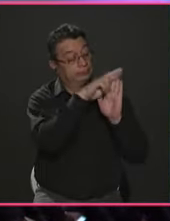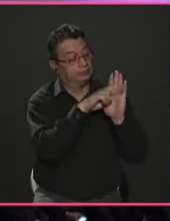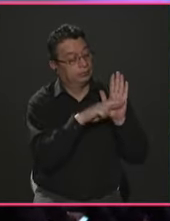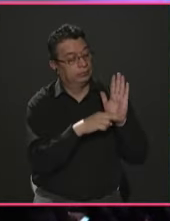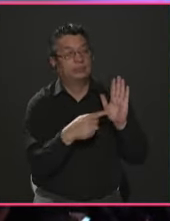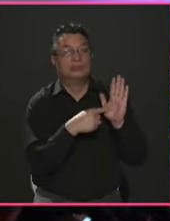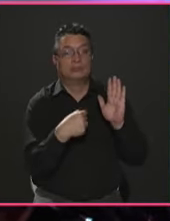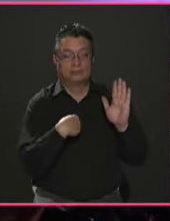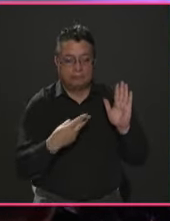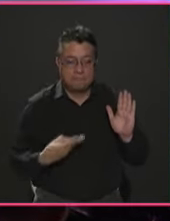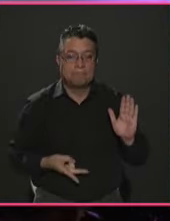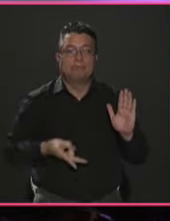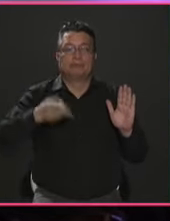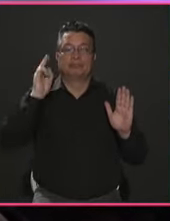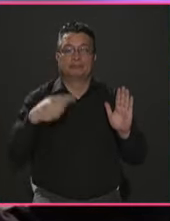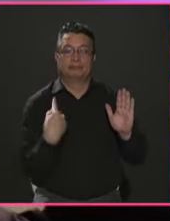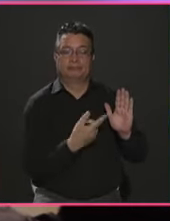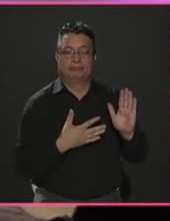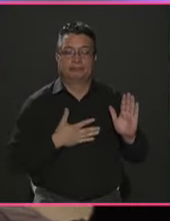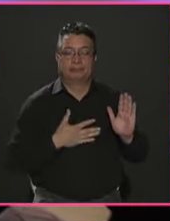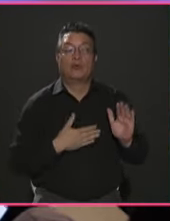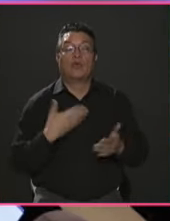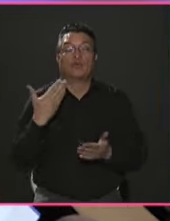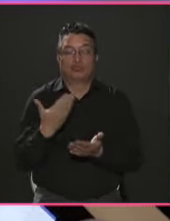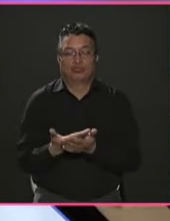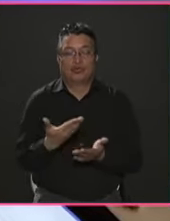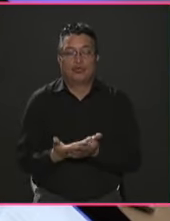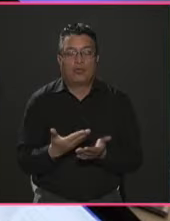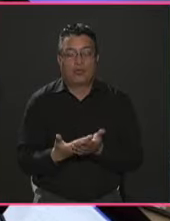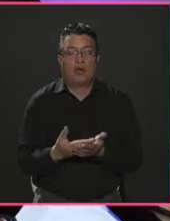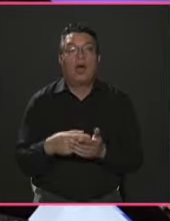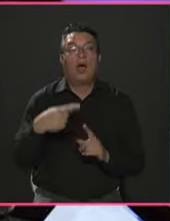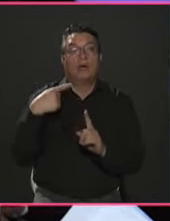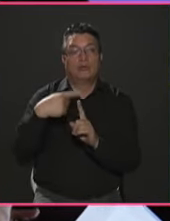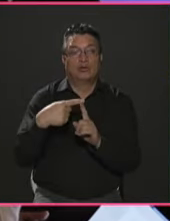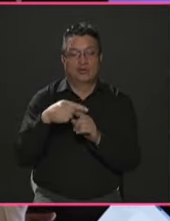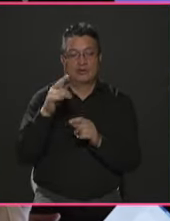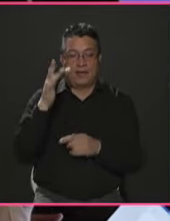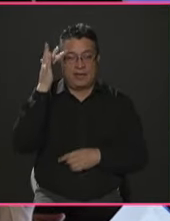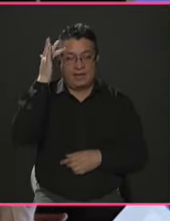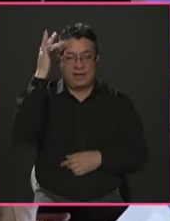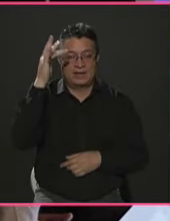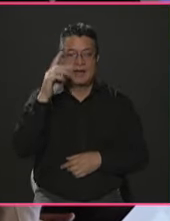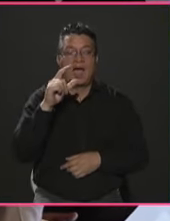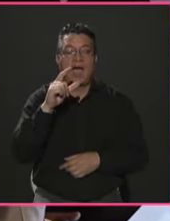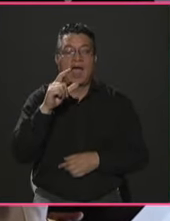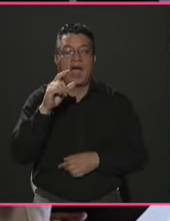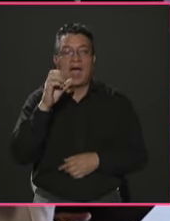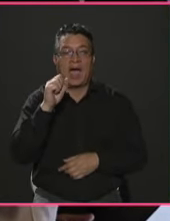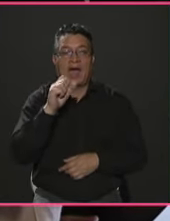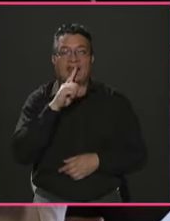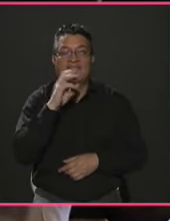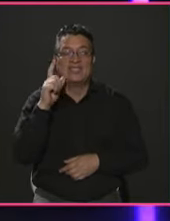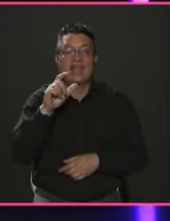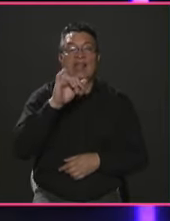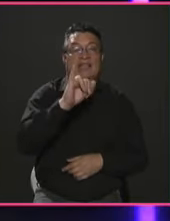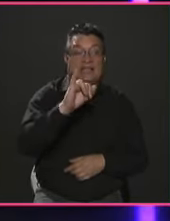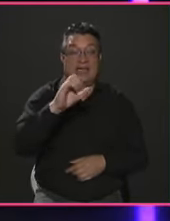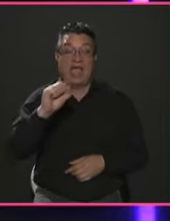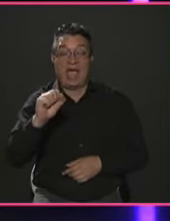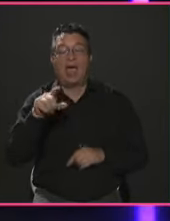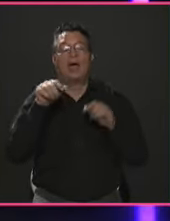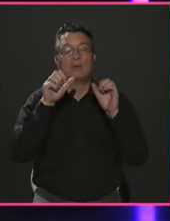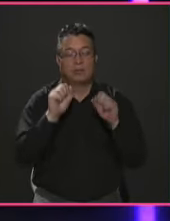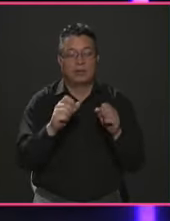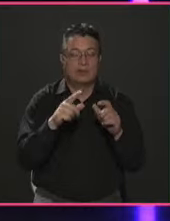que nos permita eh Por supuesto aprovechar las ventajas de la Inteligencia artificial pero también advertir respecto los